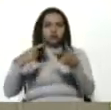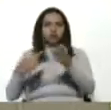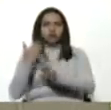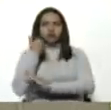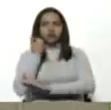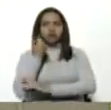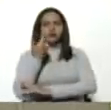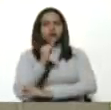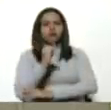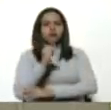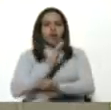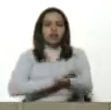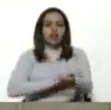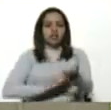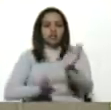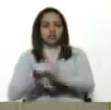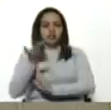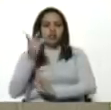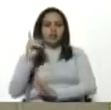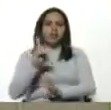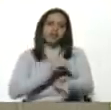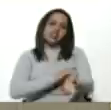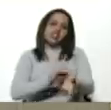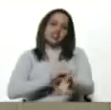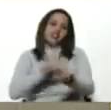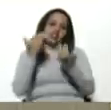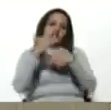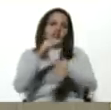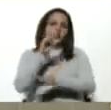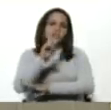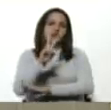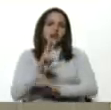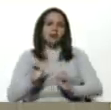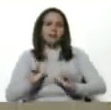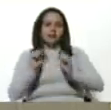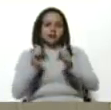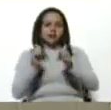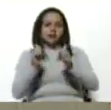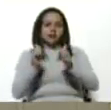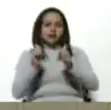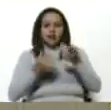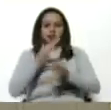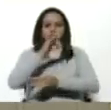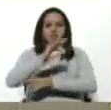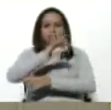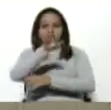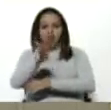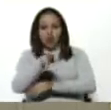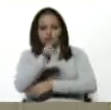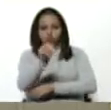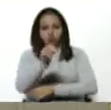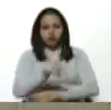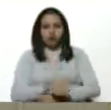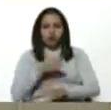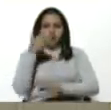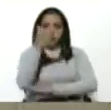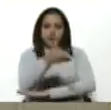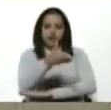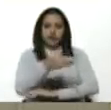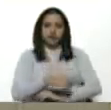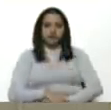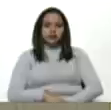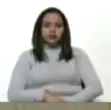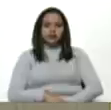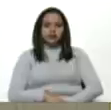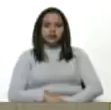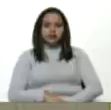hipertensa, tenía diabetes tipo 2, inició síntomas el 3 de junio y acudió